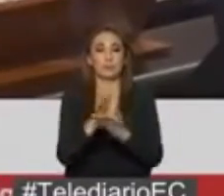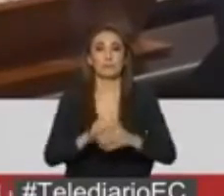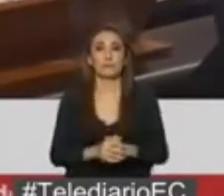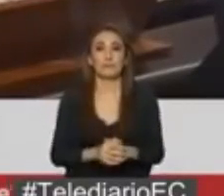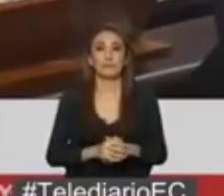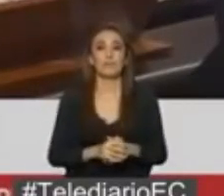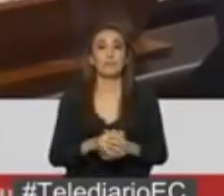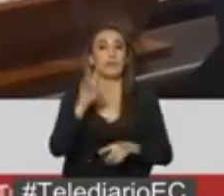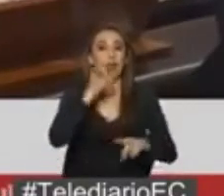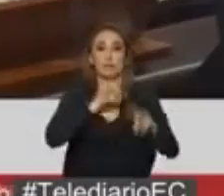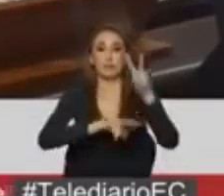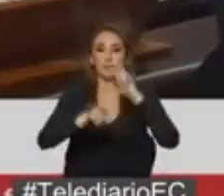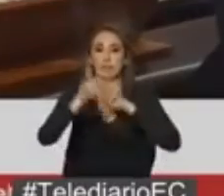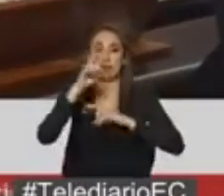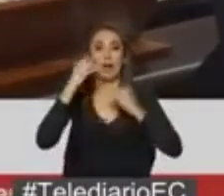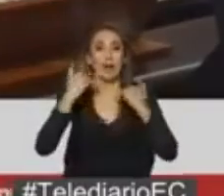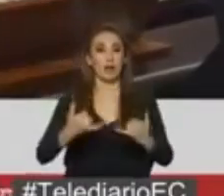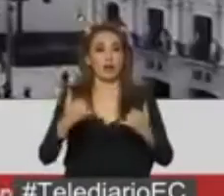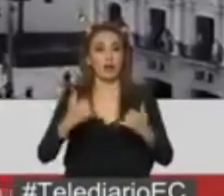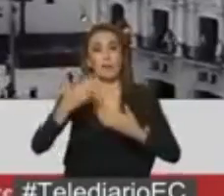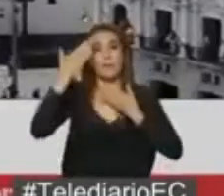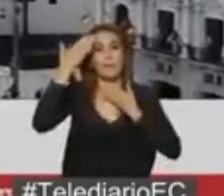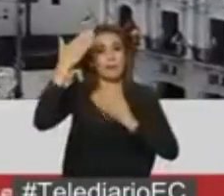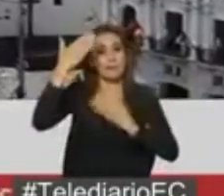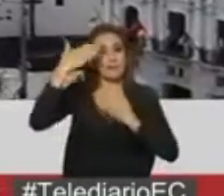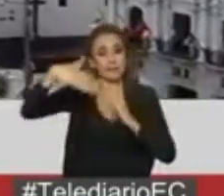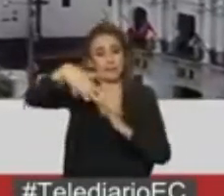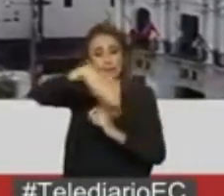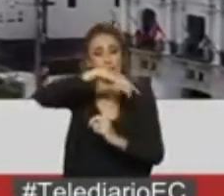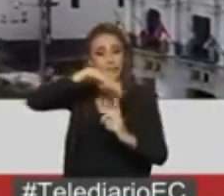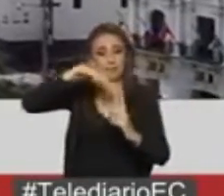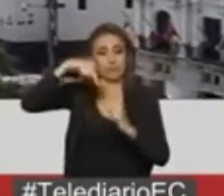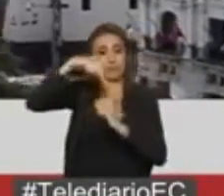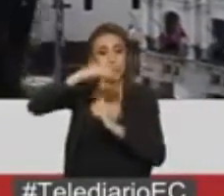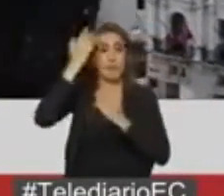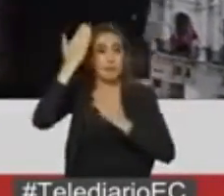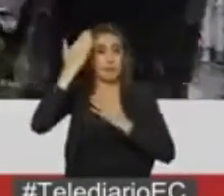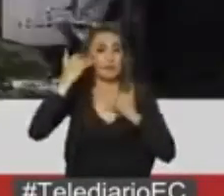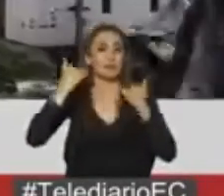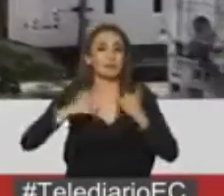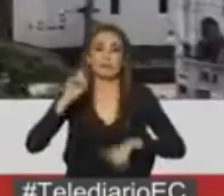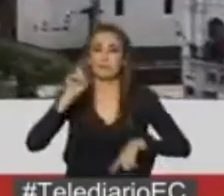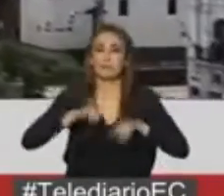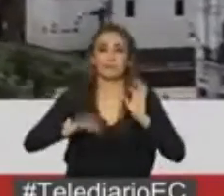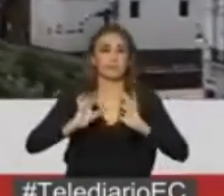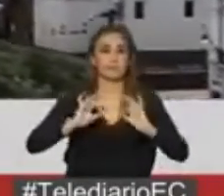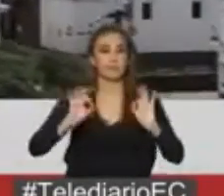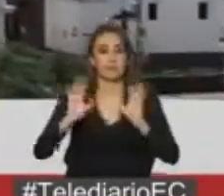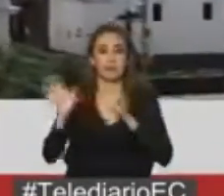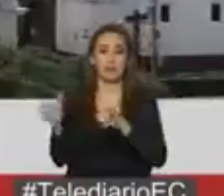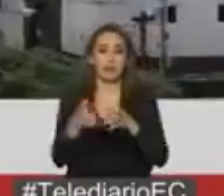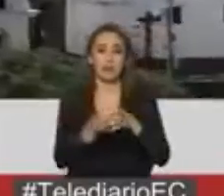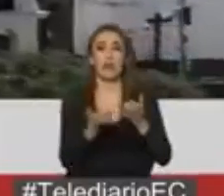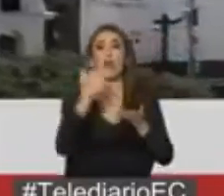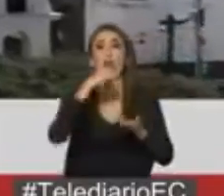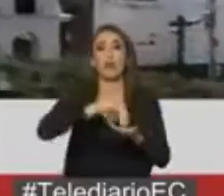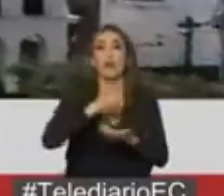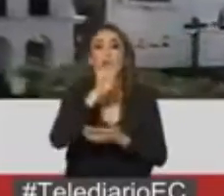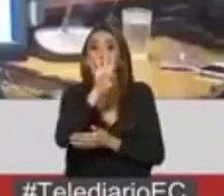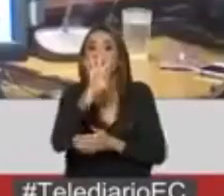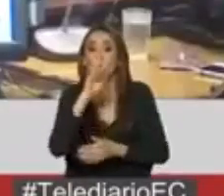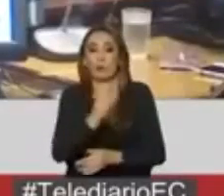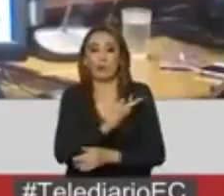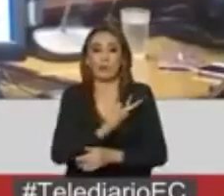analistas coinciden en que las condiciones políticas no son favorables para elegir entre la terna al cuarto vicepresidente de este periodo de